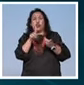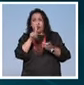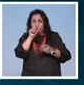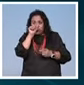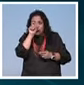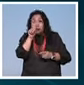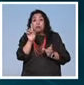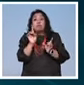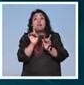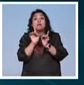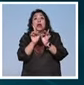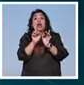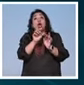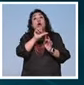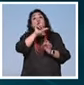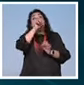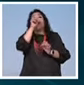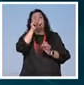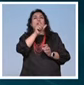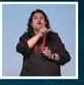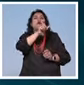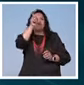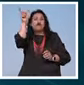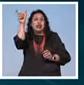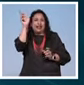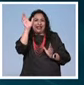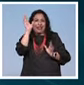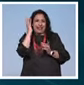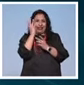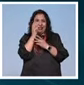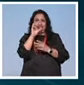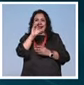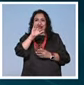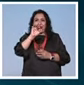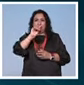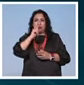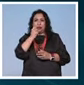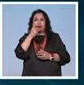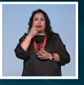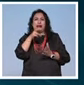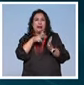también fenómenos extraterrestres, informó The Smithsonian Magazine.